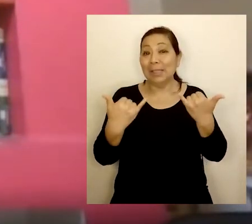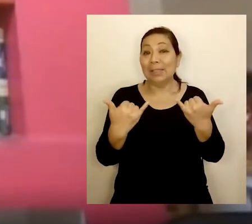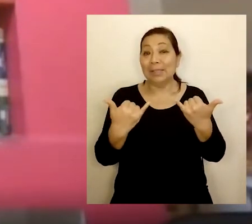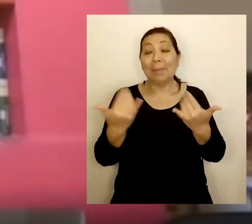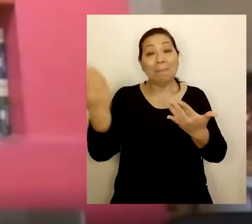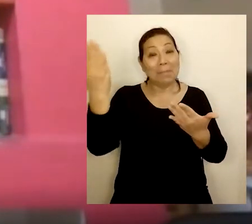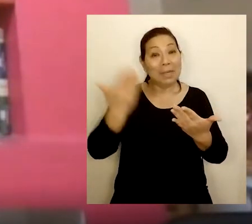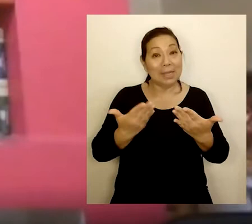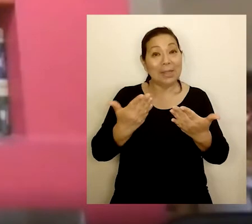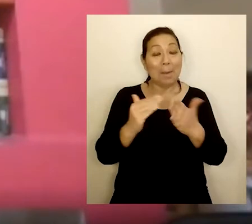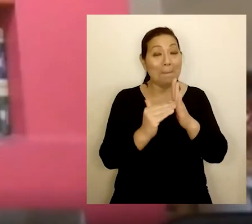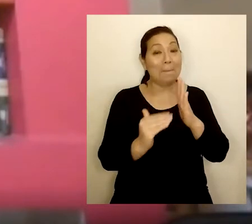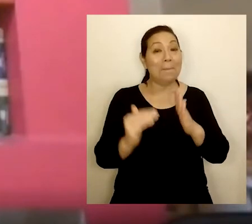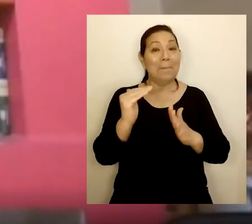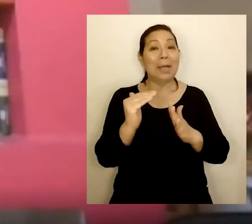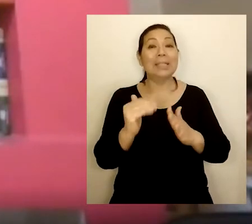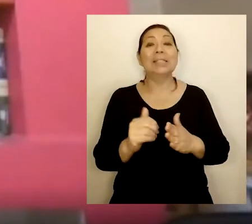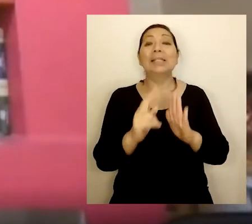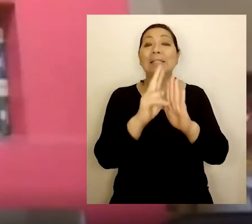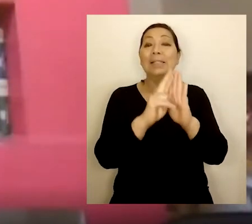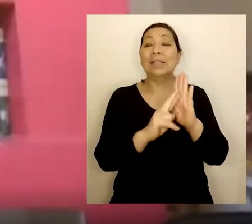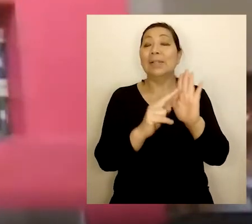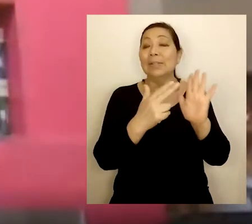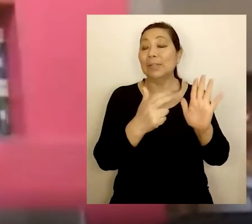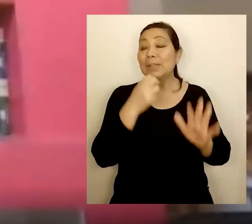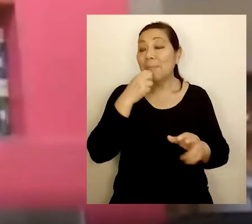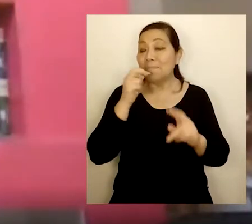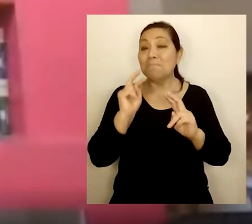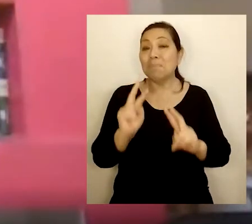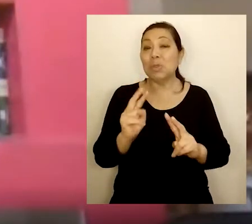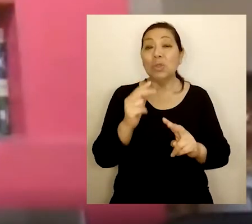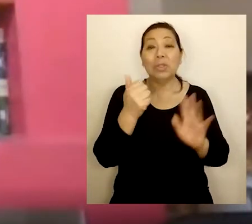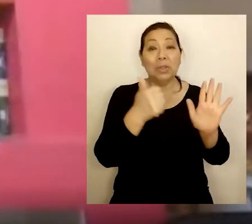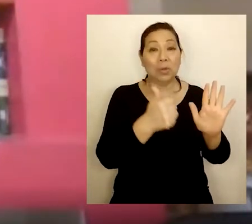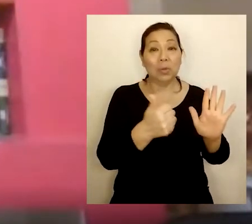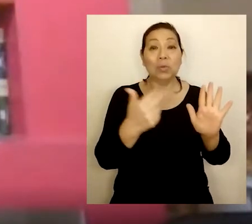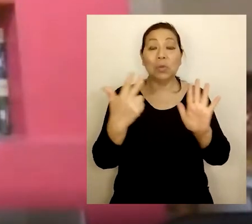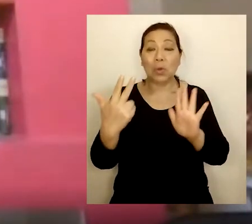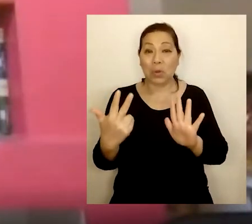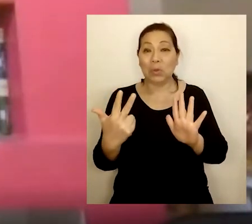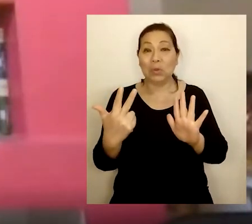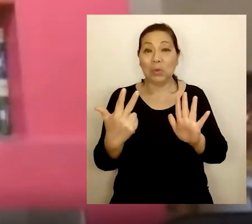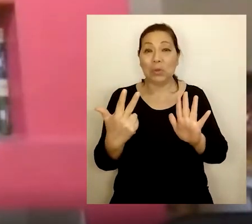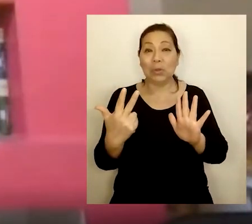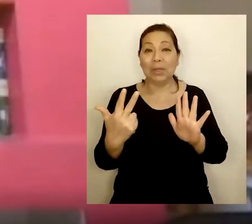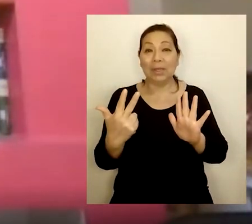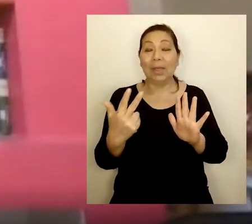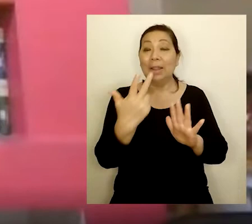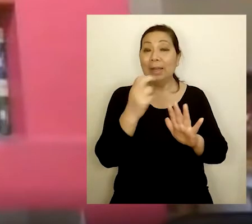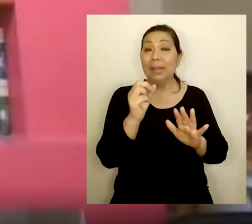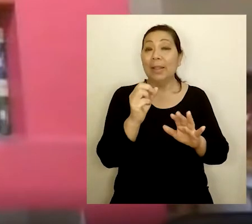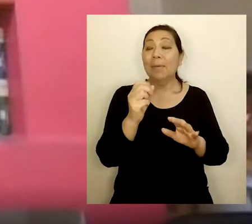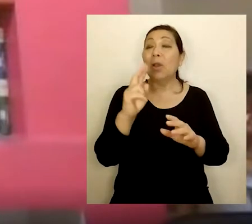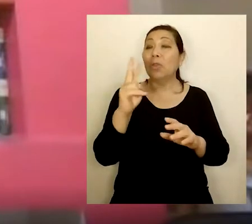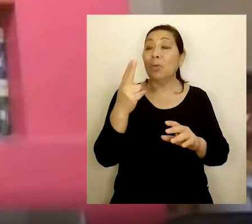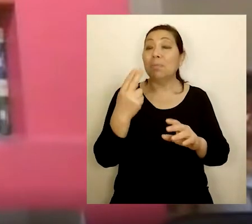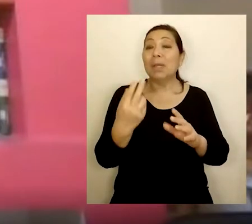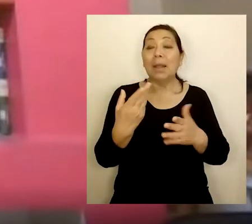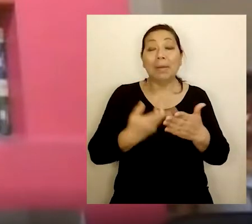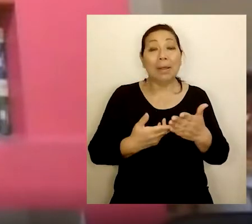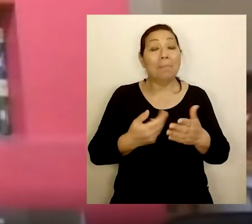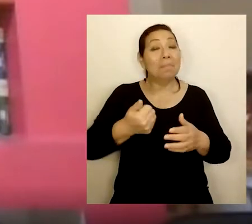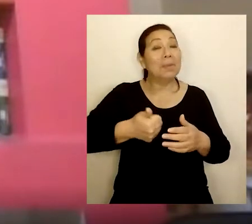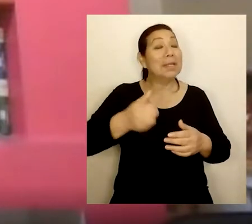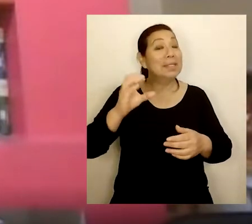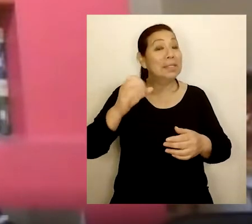sentencia, venir en grado, que es la resolución, sentencia de vista número 68, del 30 de mayo del 2009, emitida por la